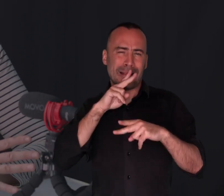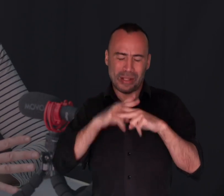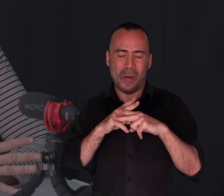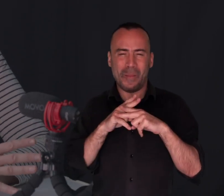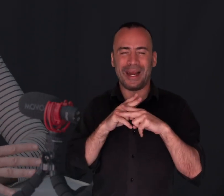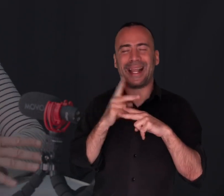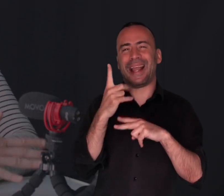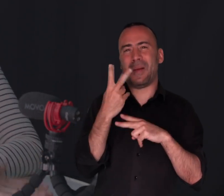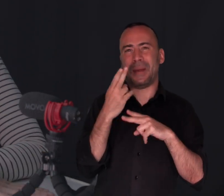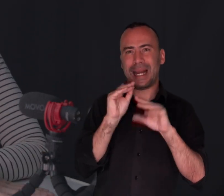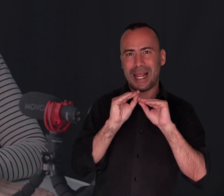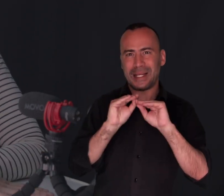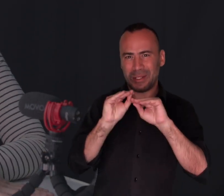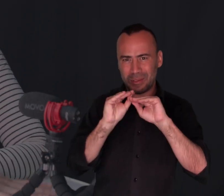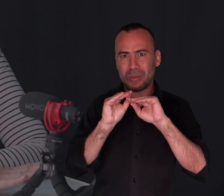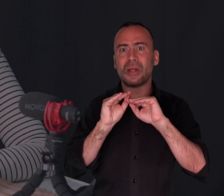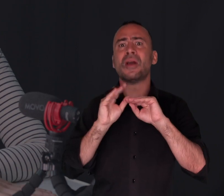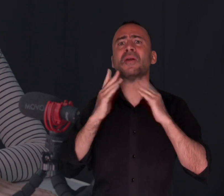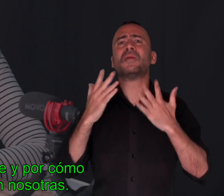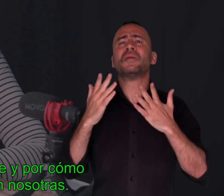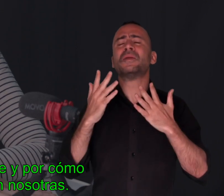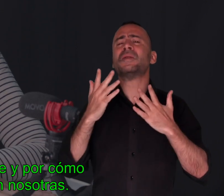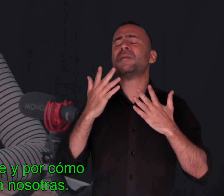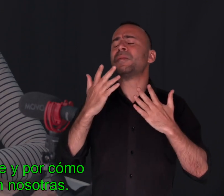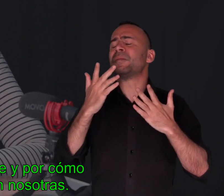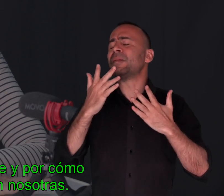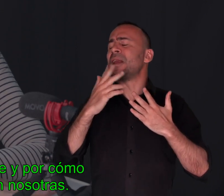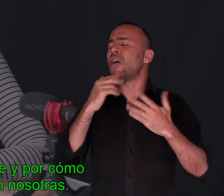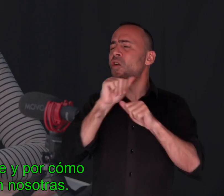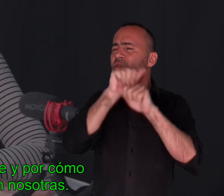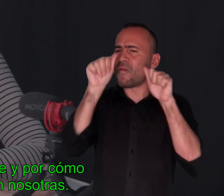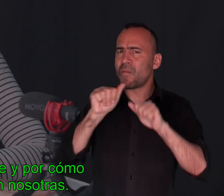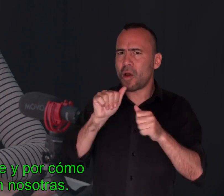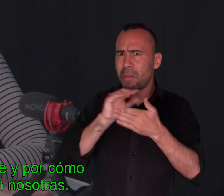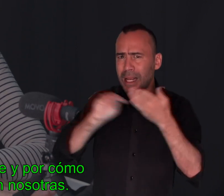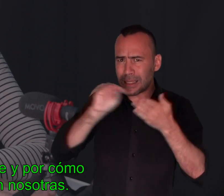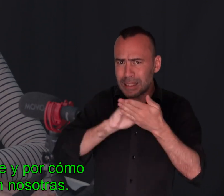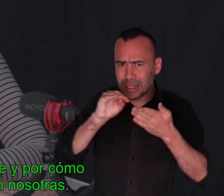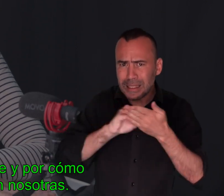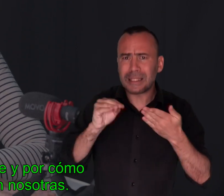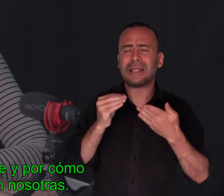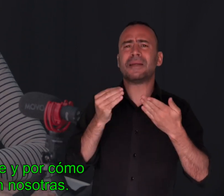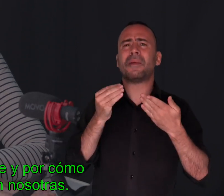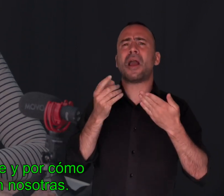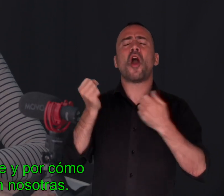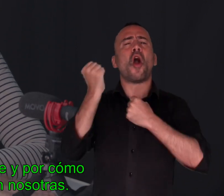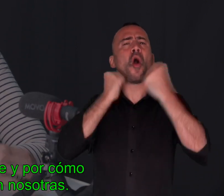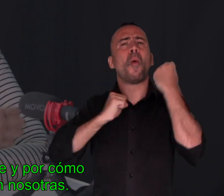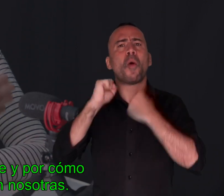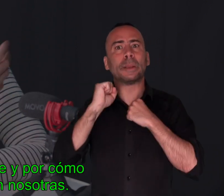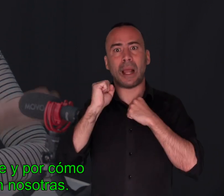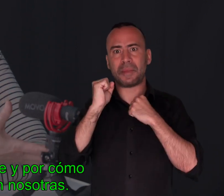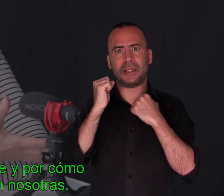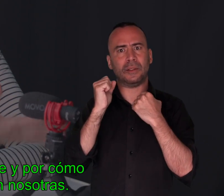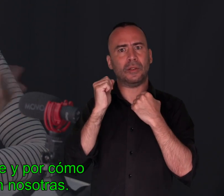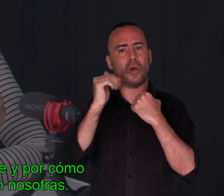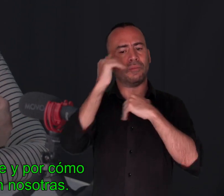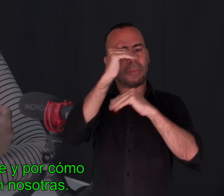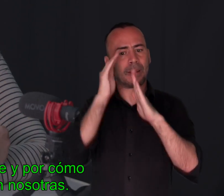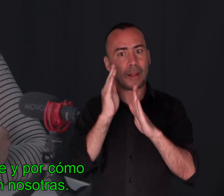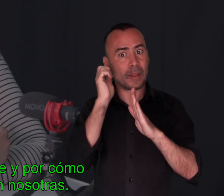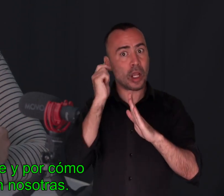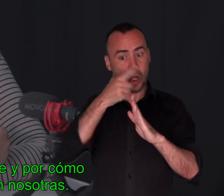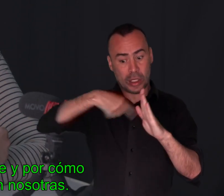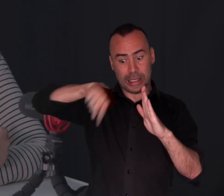es estupenda y y y por cómo escribe y por cómo y por cómo se comporta con